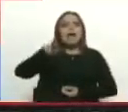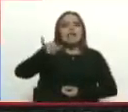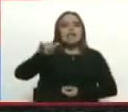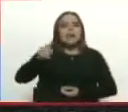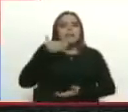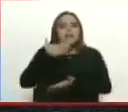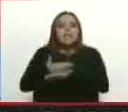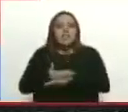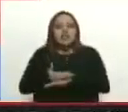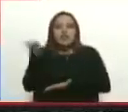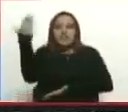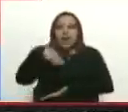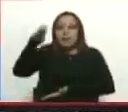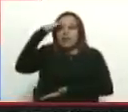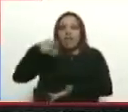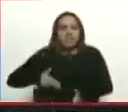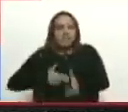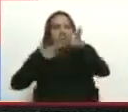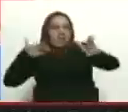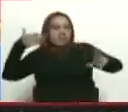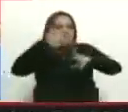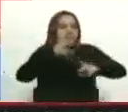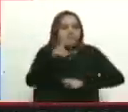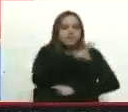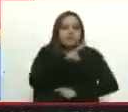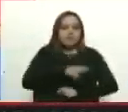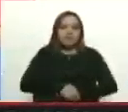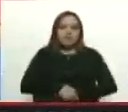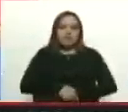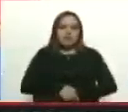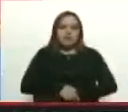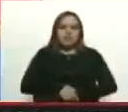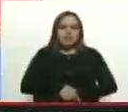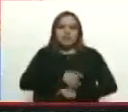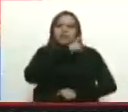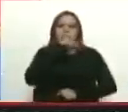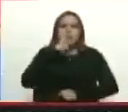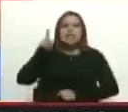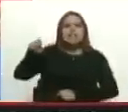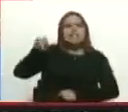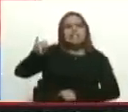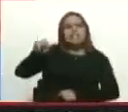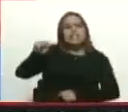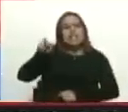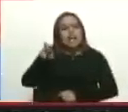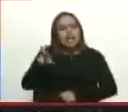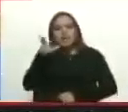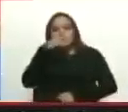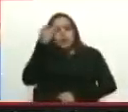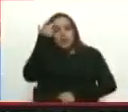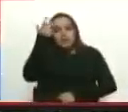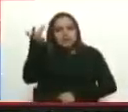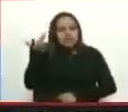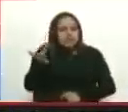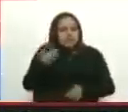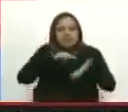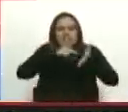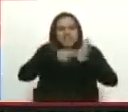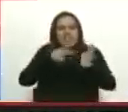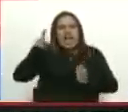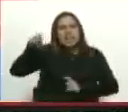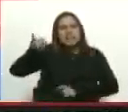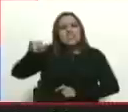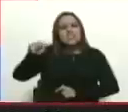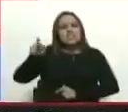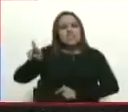sobre Venezuela, invocando al TIAR sin tener la más mínima idea de lo que es el TIAR.